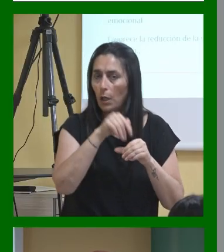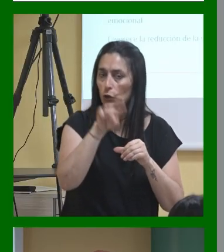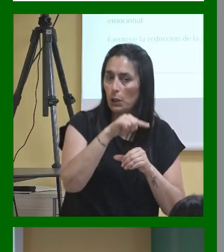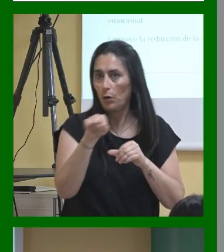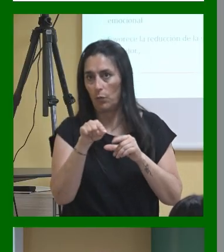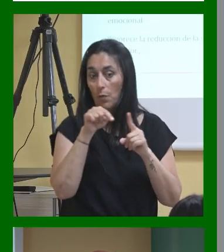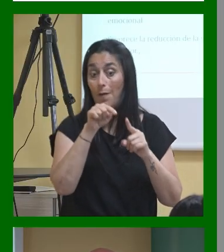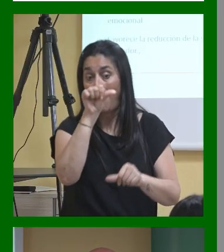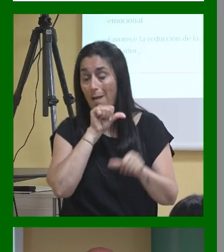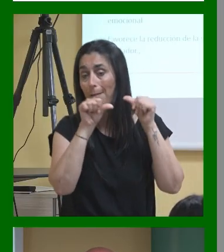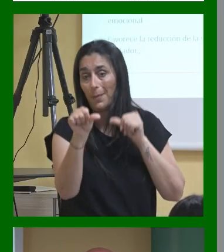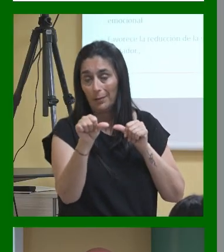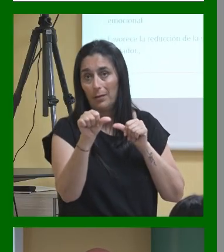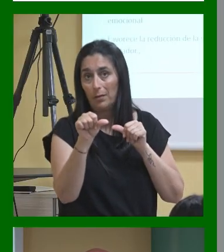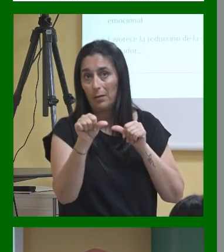a partir de